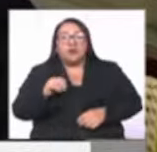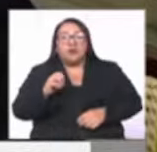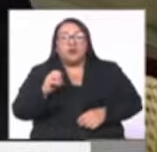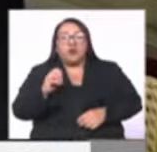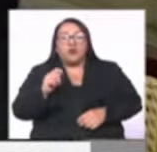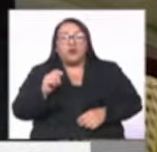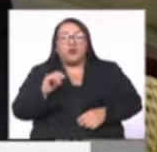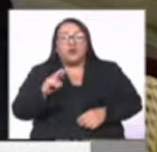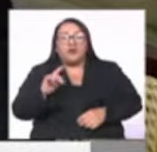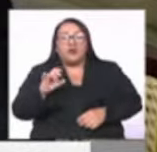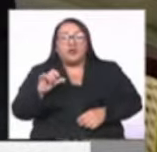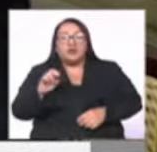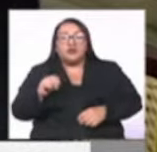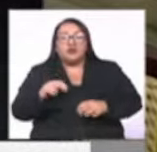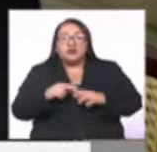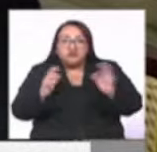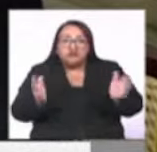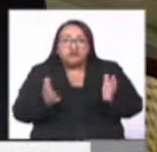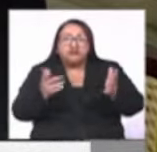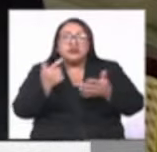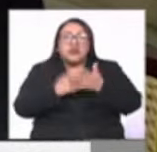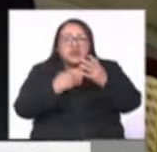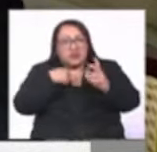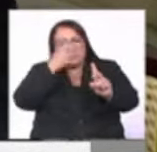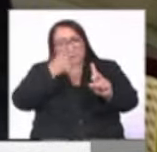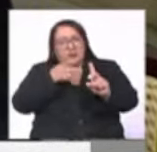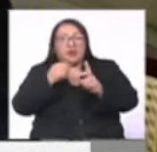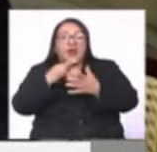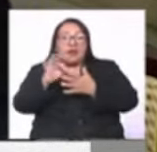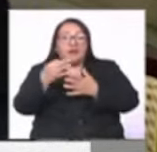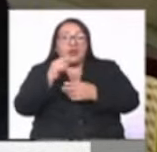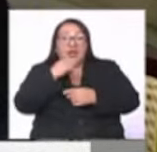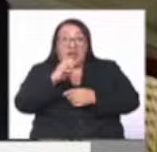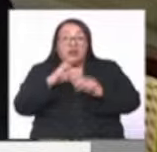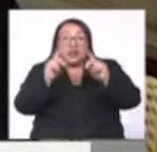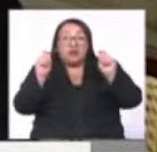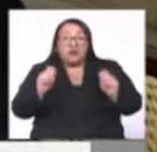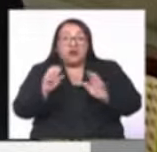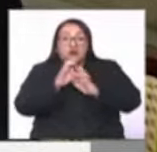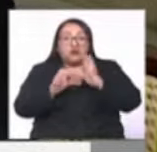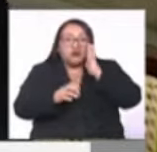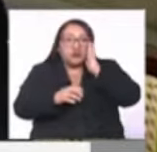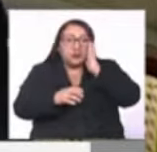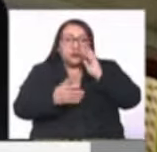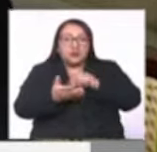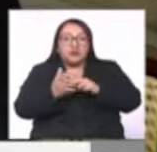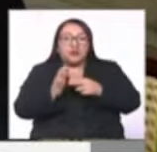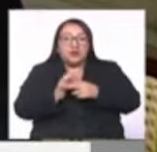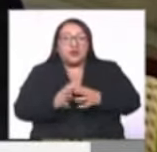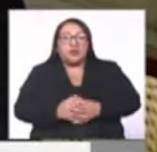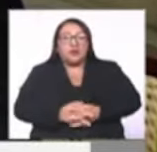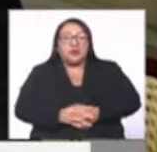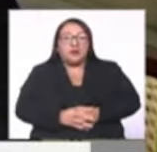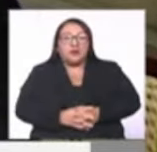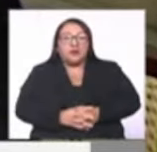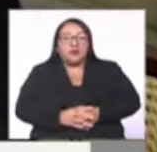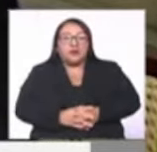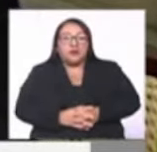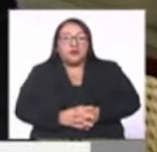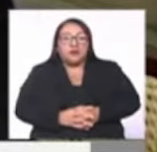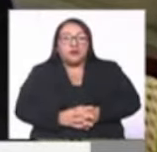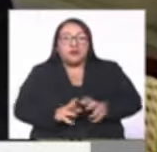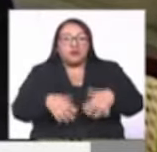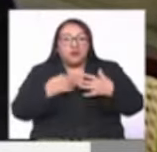motivación cualificada conforme lo ha dicho el tribunal constitucional resulta indispensable una